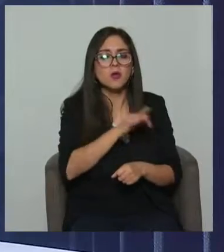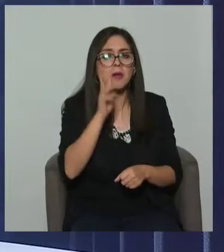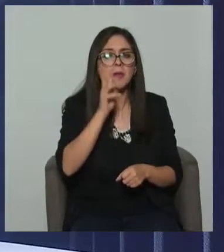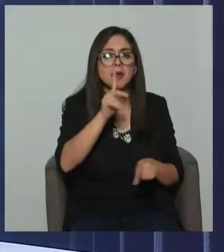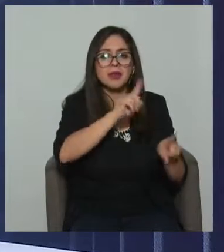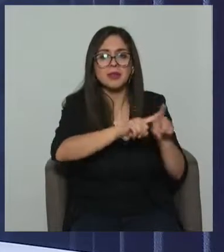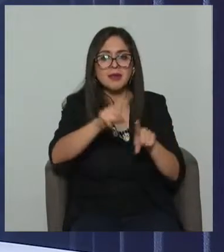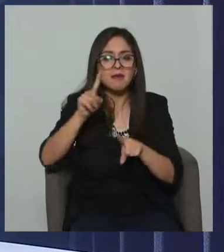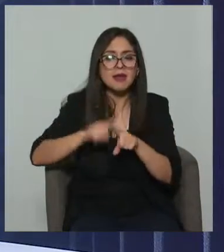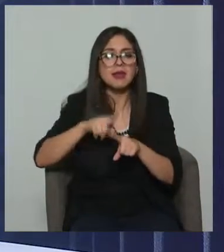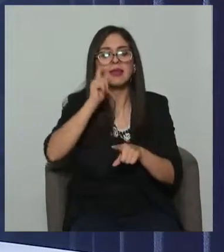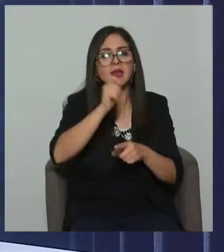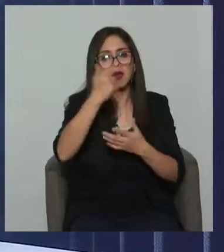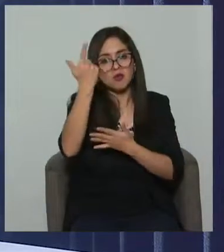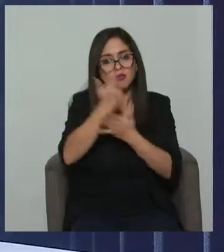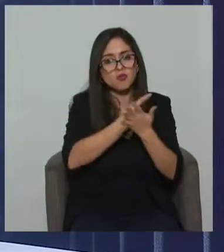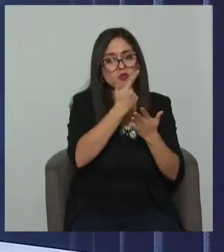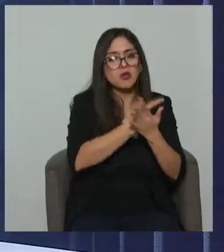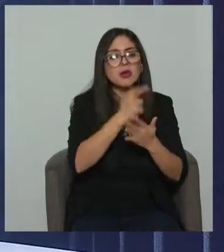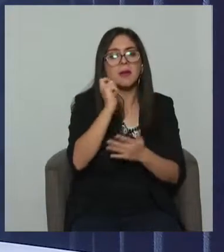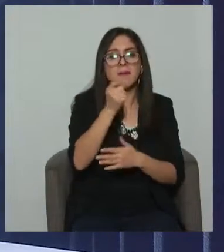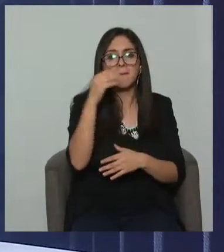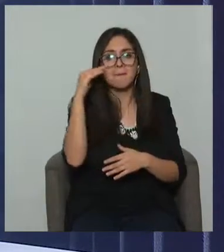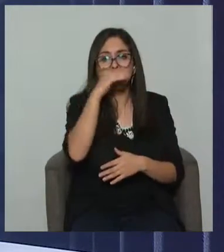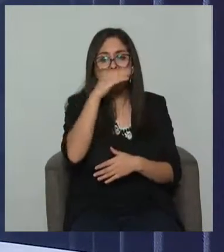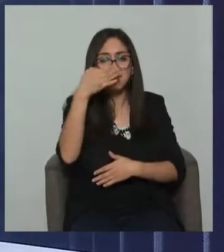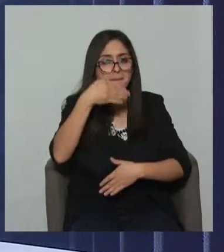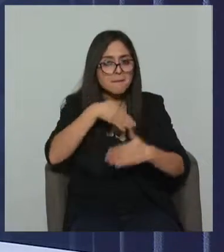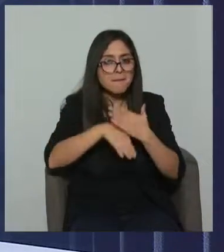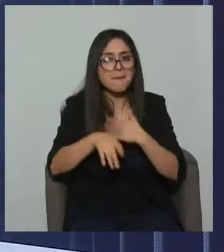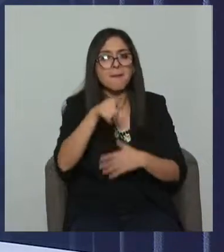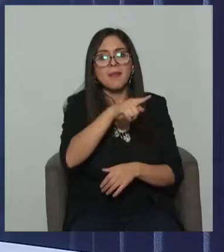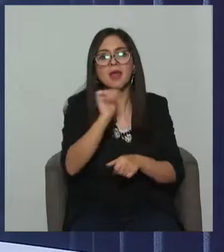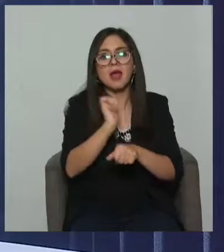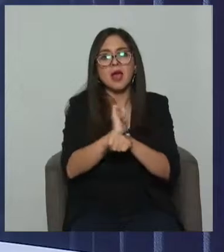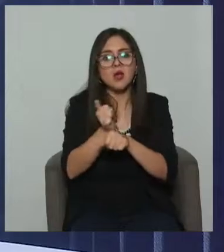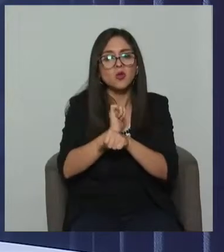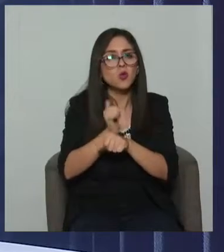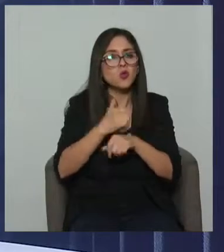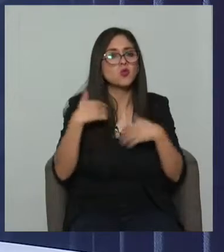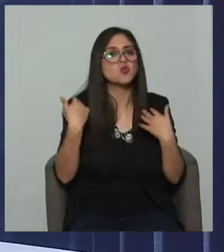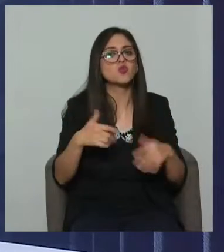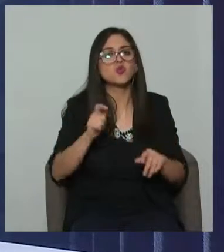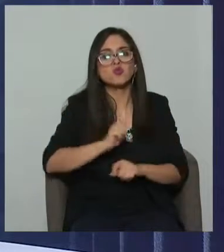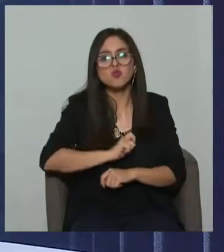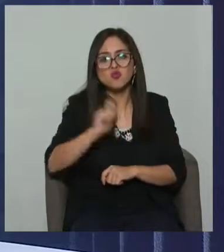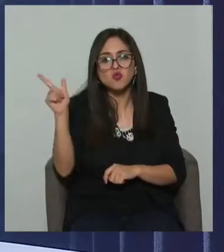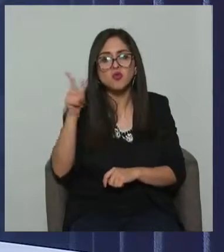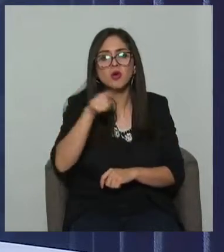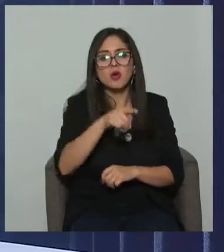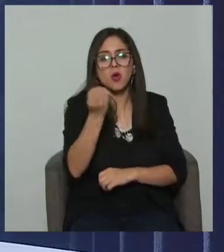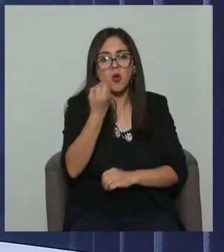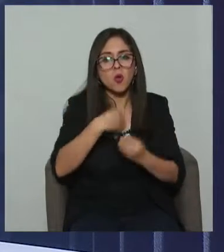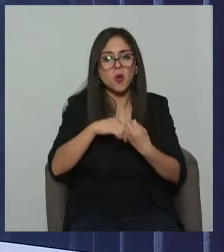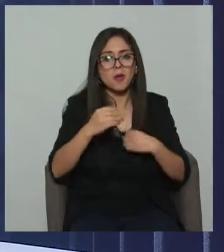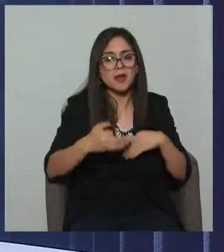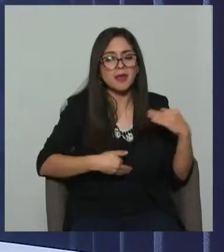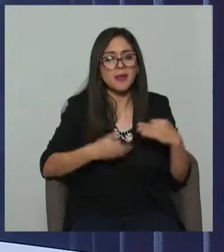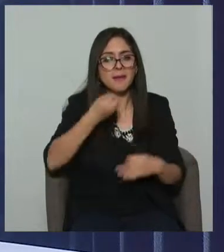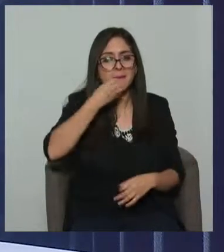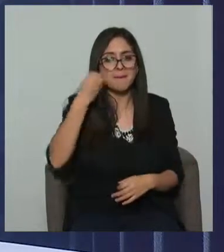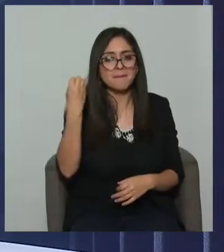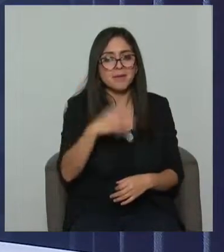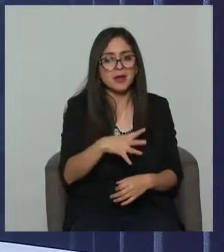cartelera, porque mire, es gratuita la entrada, son actores de primera, con obras de lujo, increíbles, y bueno, a